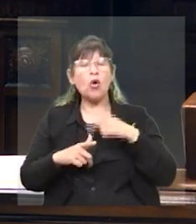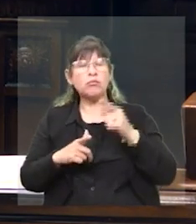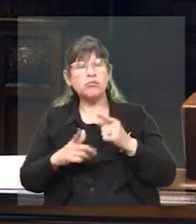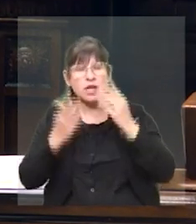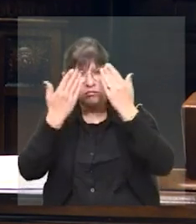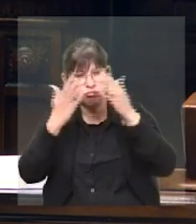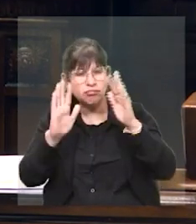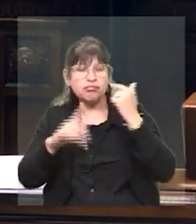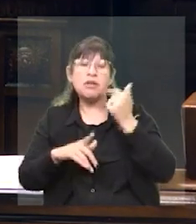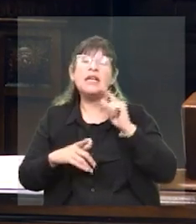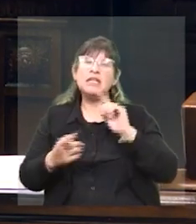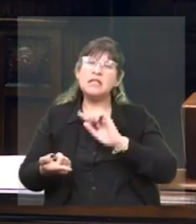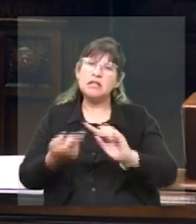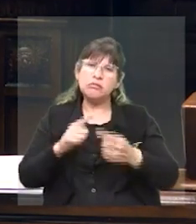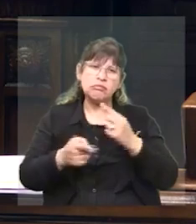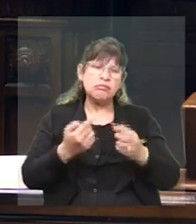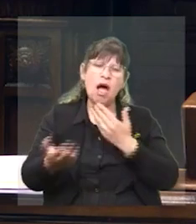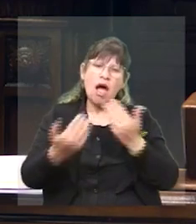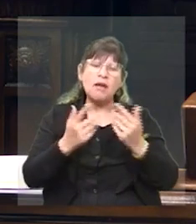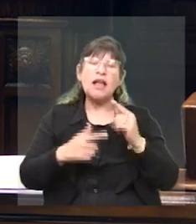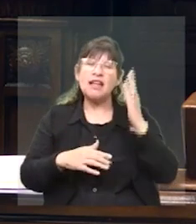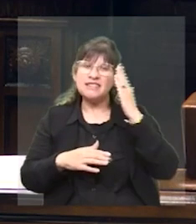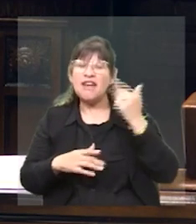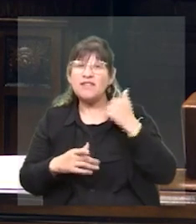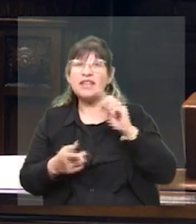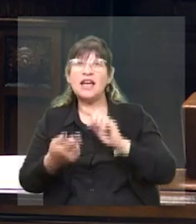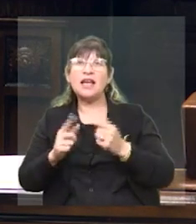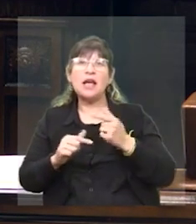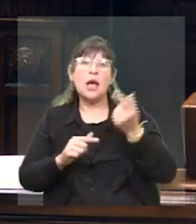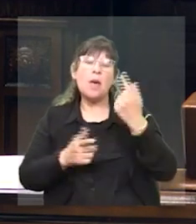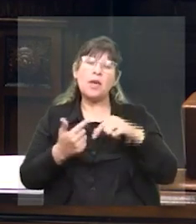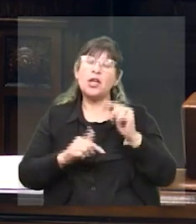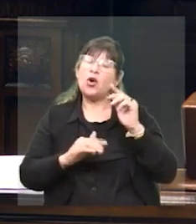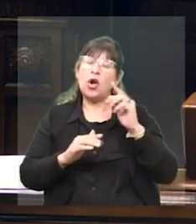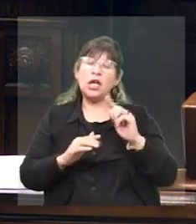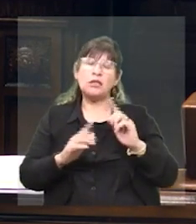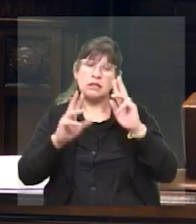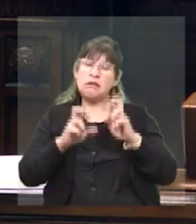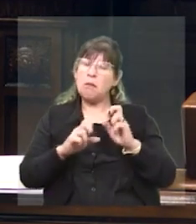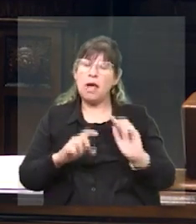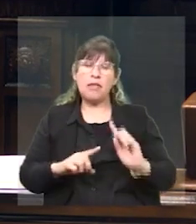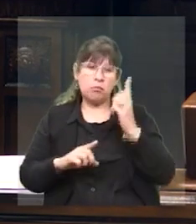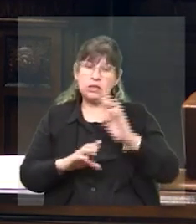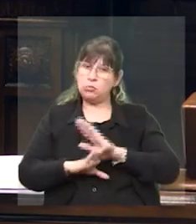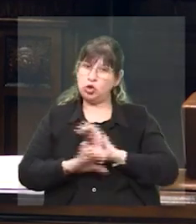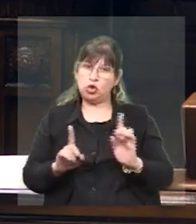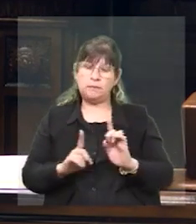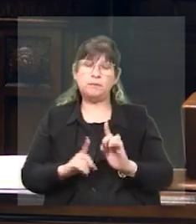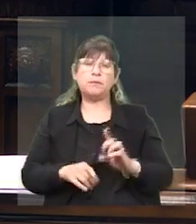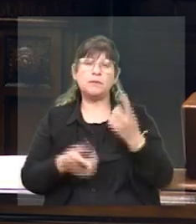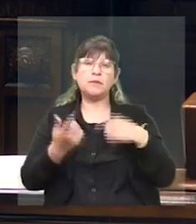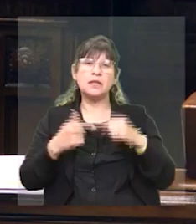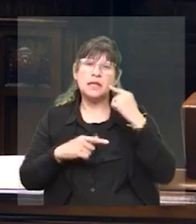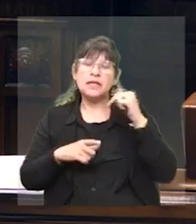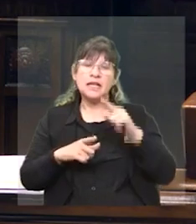y conciliador sabía menos en cuestiones de principios tuvo novedosas e